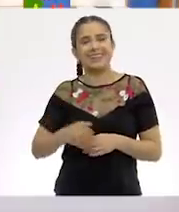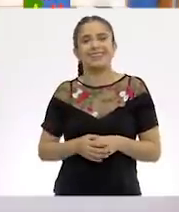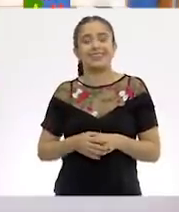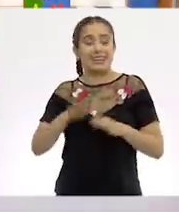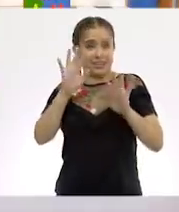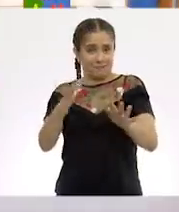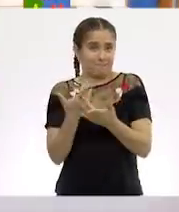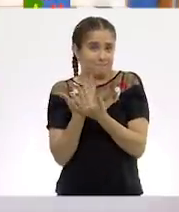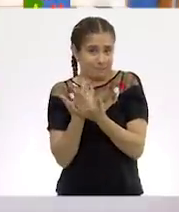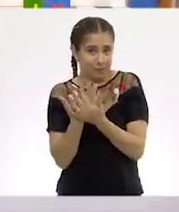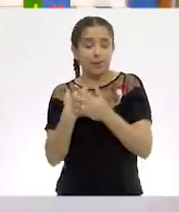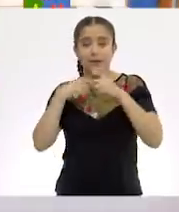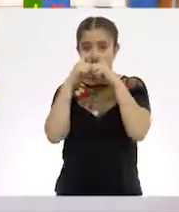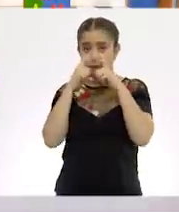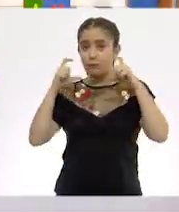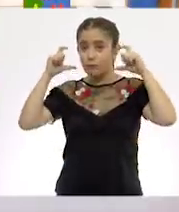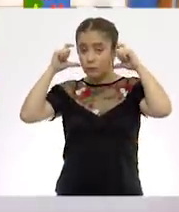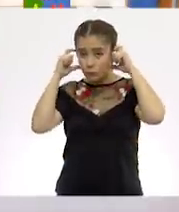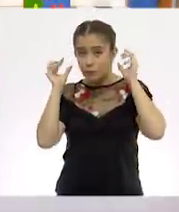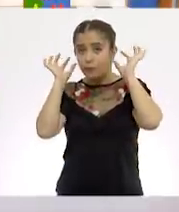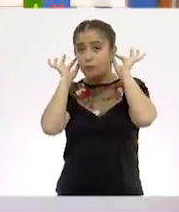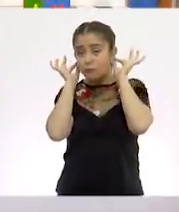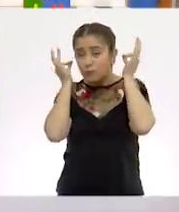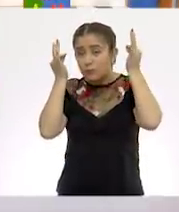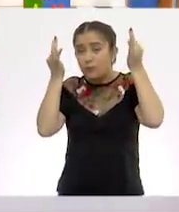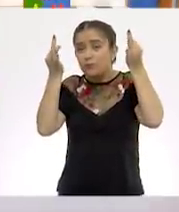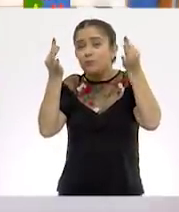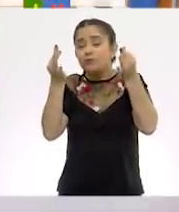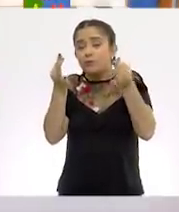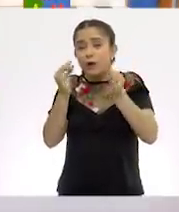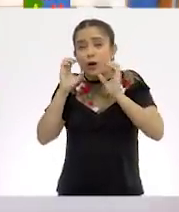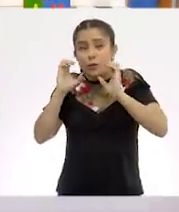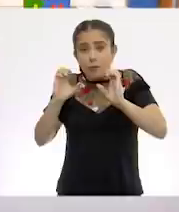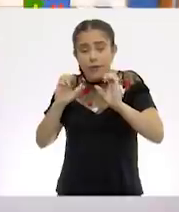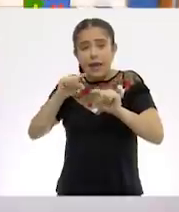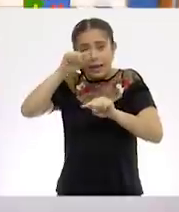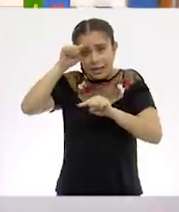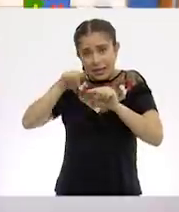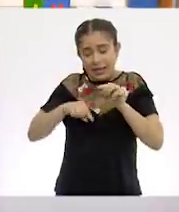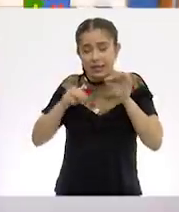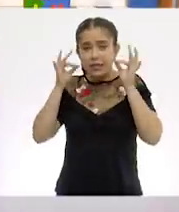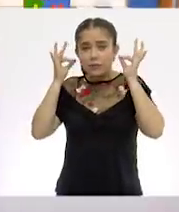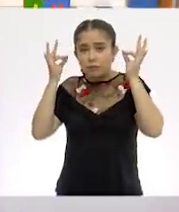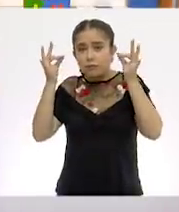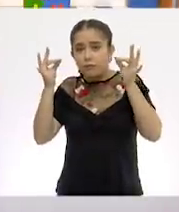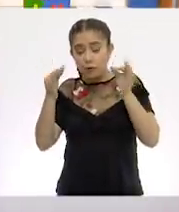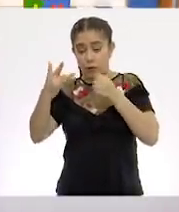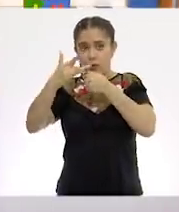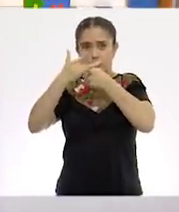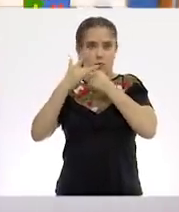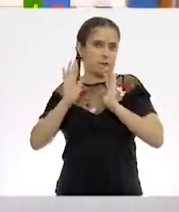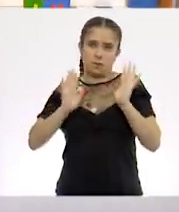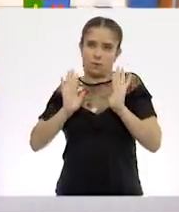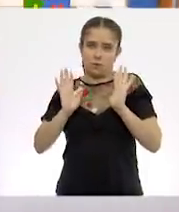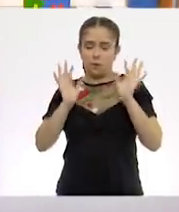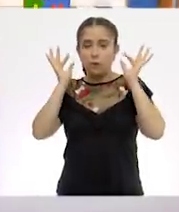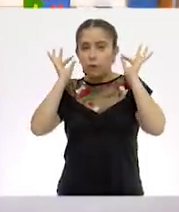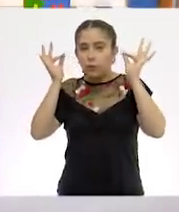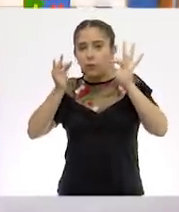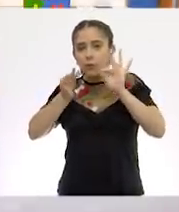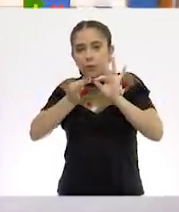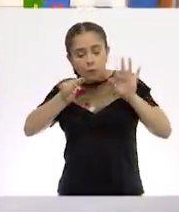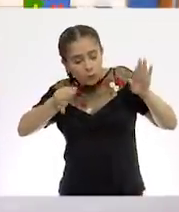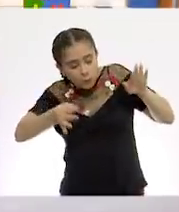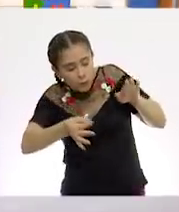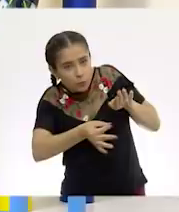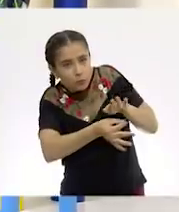Esperen un momento, me voy a quitar el cubrebocas con mucho cuidado de no tocarlo de la parte exterior y lo voy a guardar